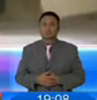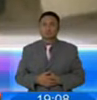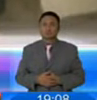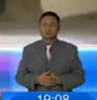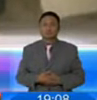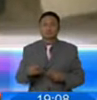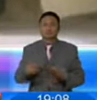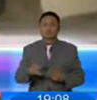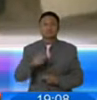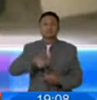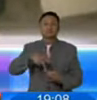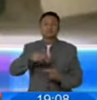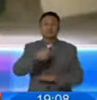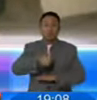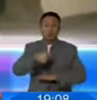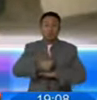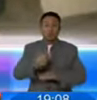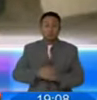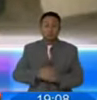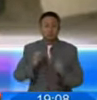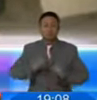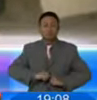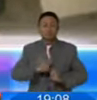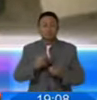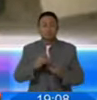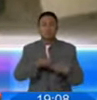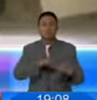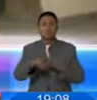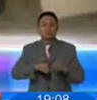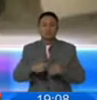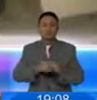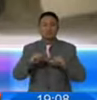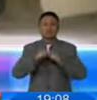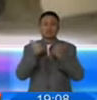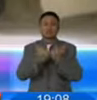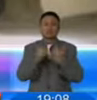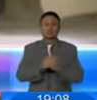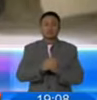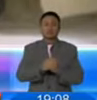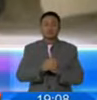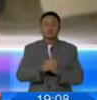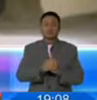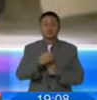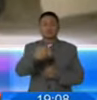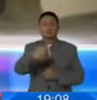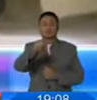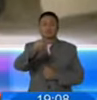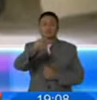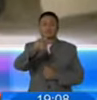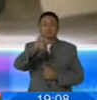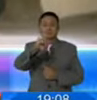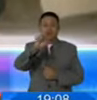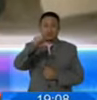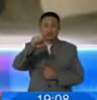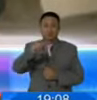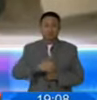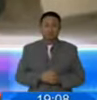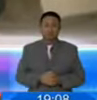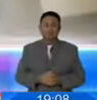Además, el prefecto de Guayas se refirió a las declaraciones hechas por la asambleísta Gabriela Rivadeneira. Escuchemos sus